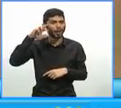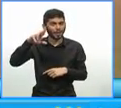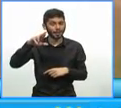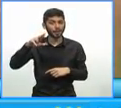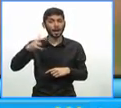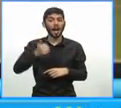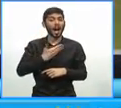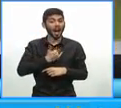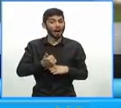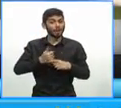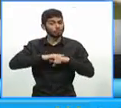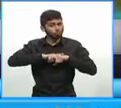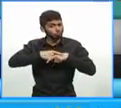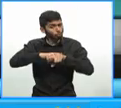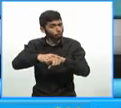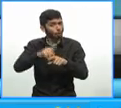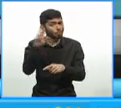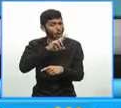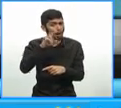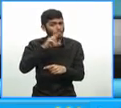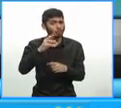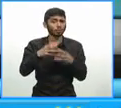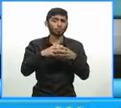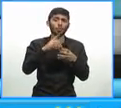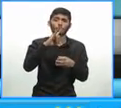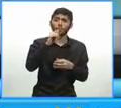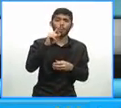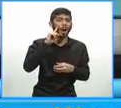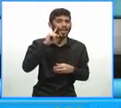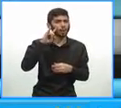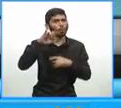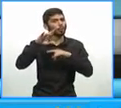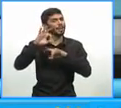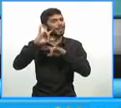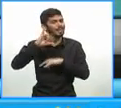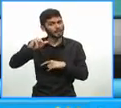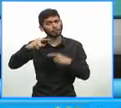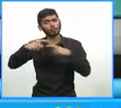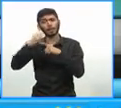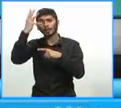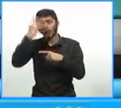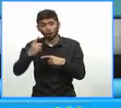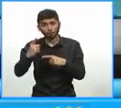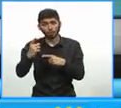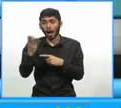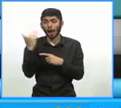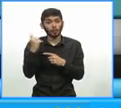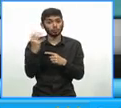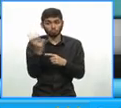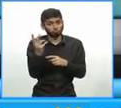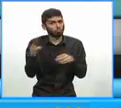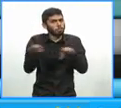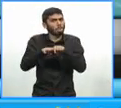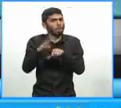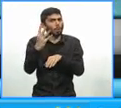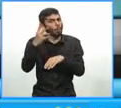AFA, en donde se enfrentaron Guay Urquiza y San Lorenzo, quienes habían culminado el certamen igualados en 48 puntos.